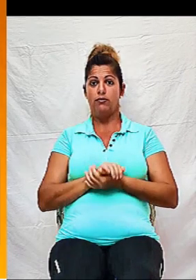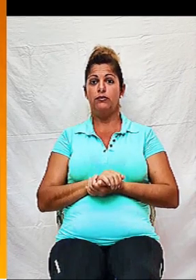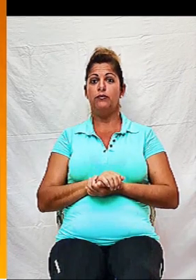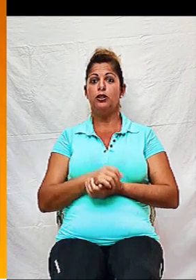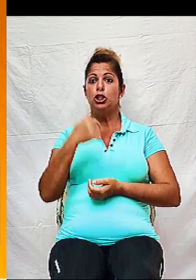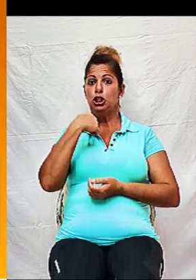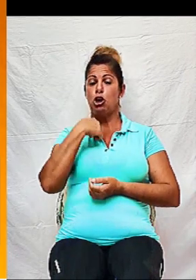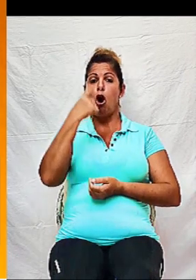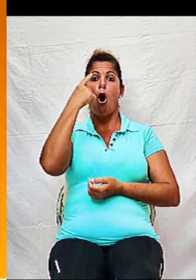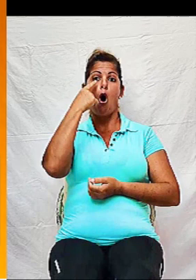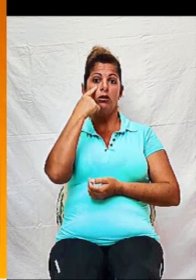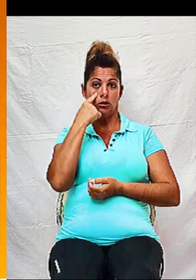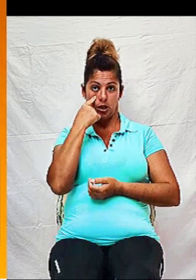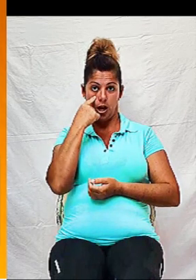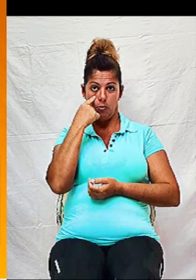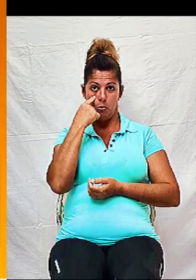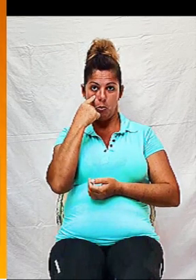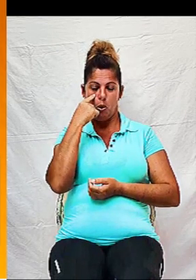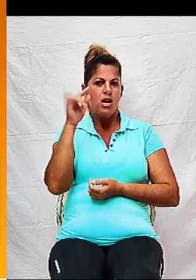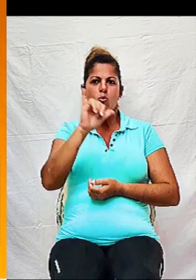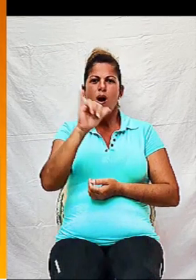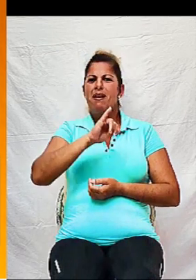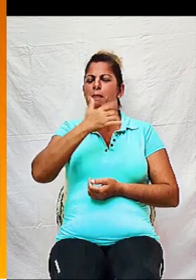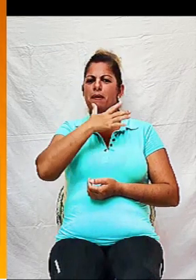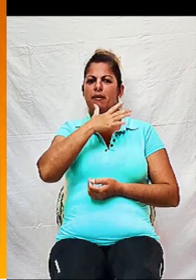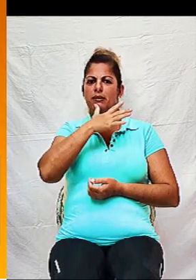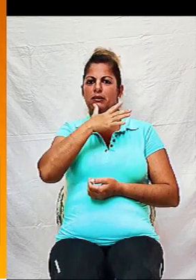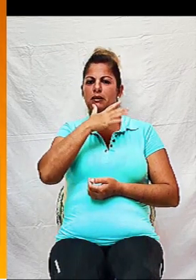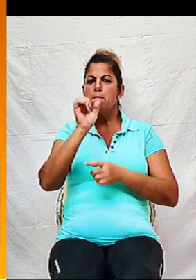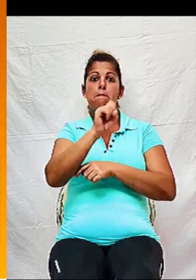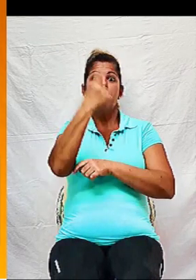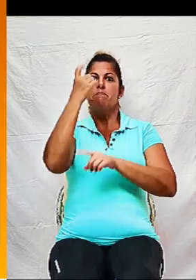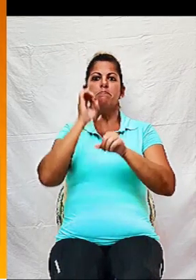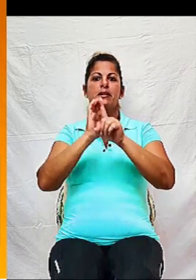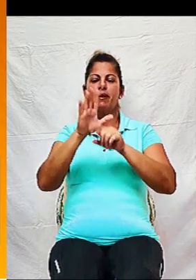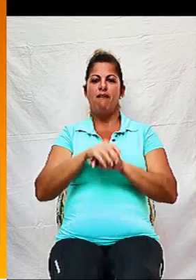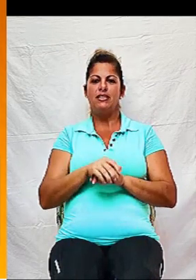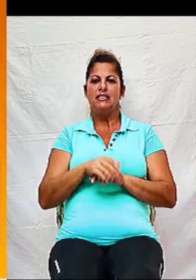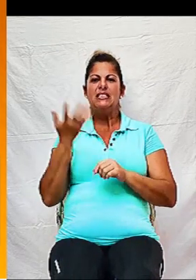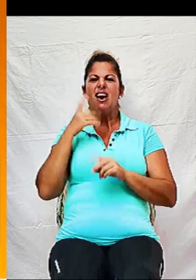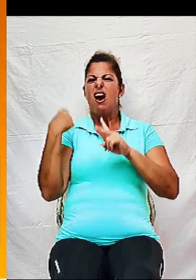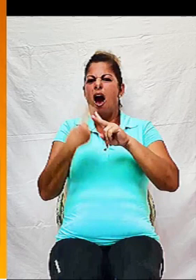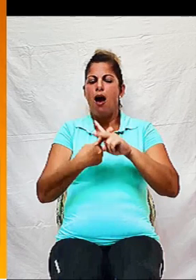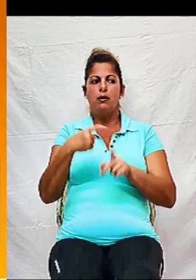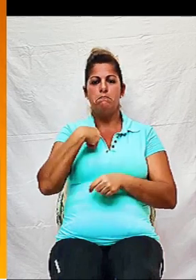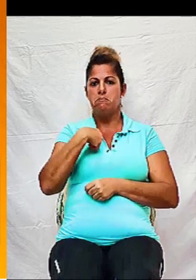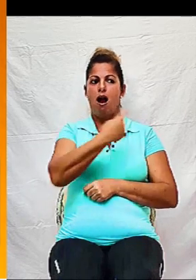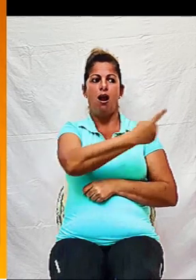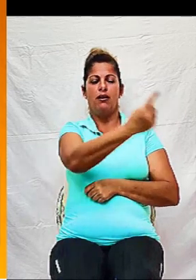Ahora, observo, como si lo viera por primera vez, lo que hay a mi